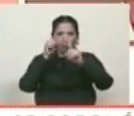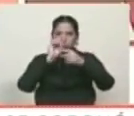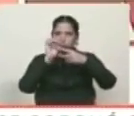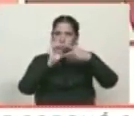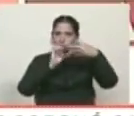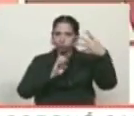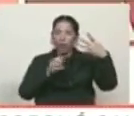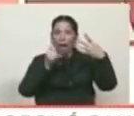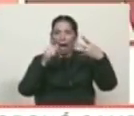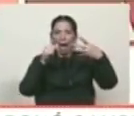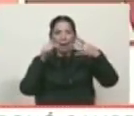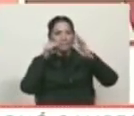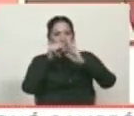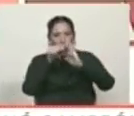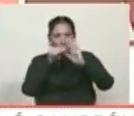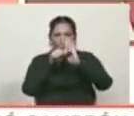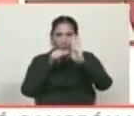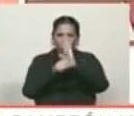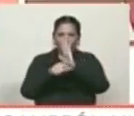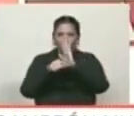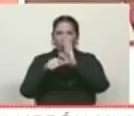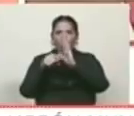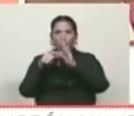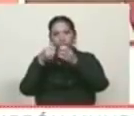en un montón de objetivos para lograr